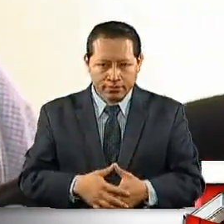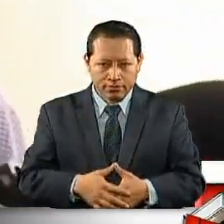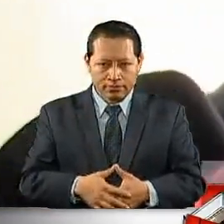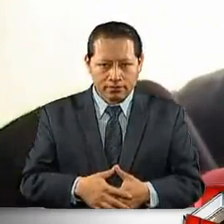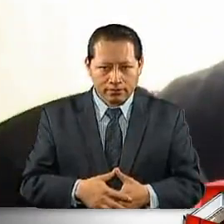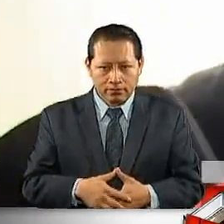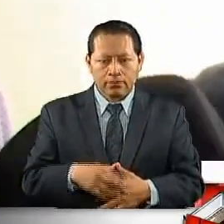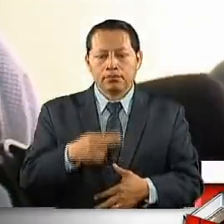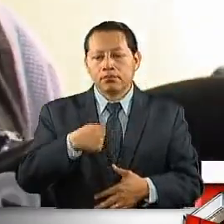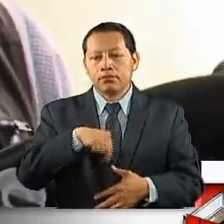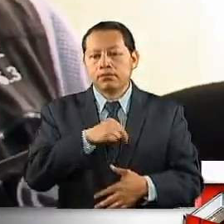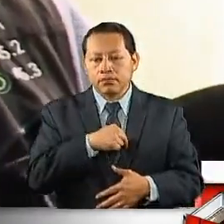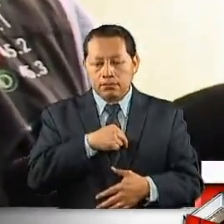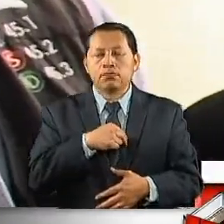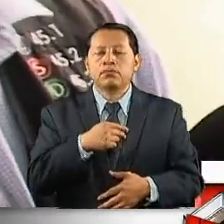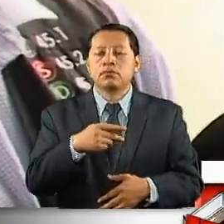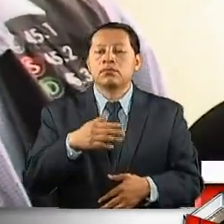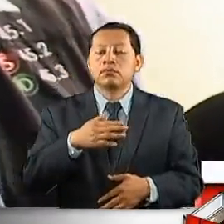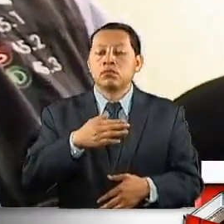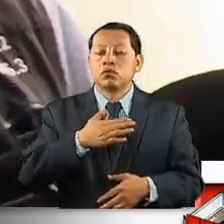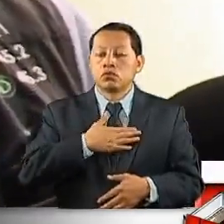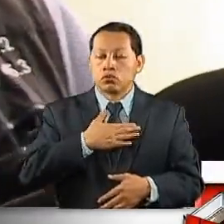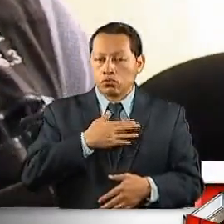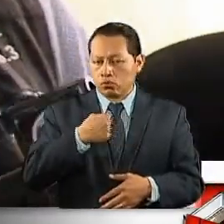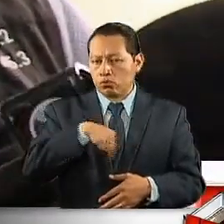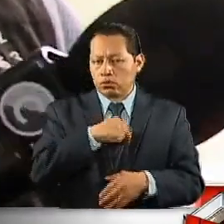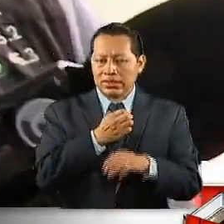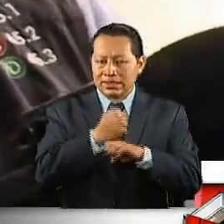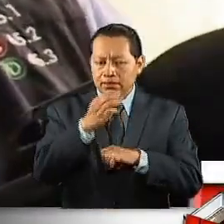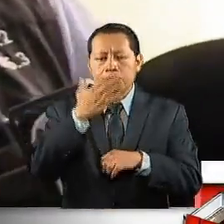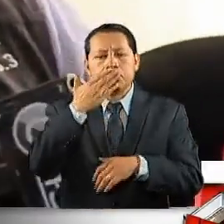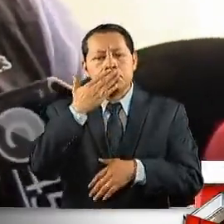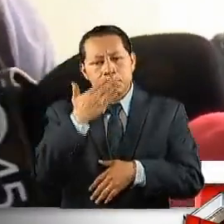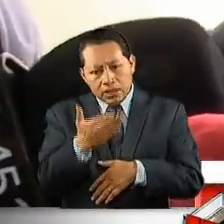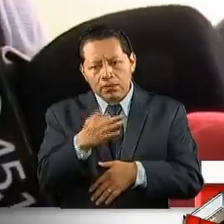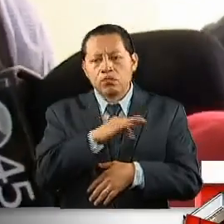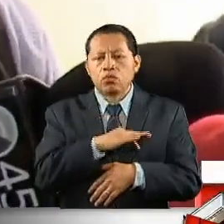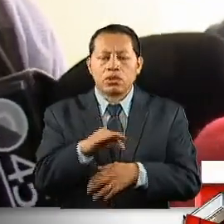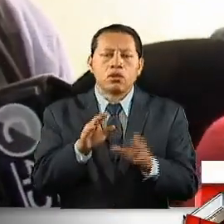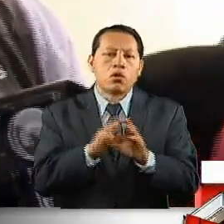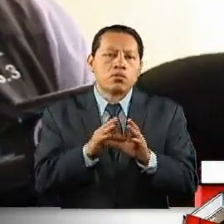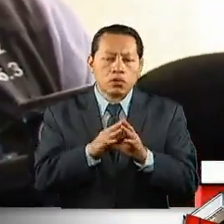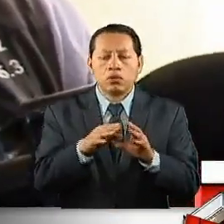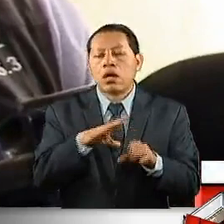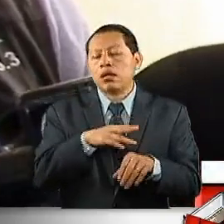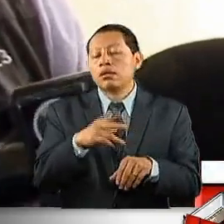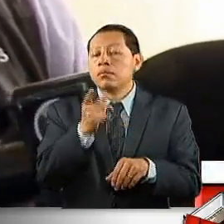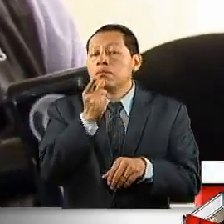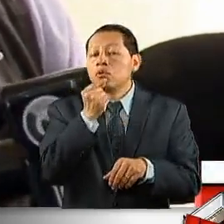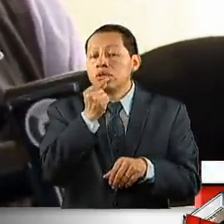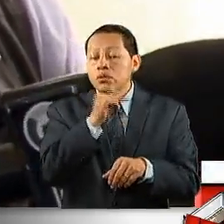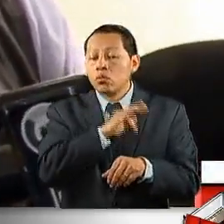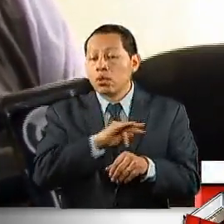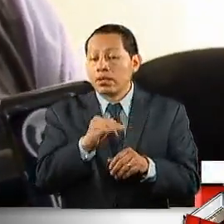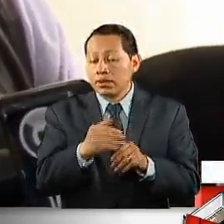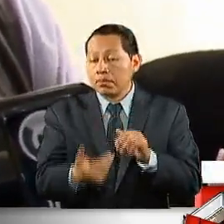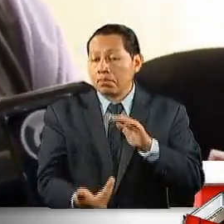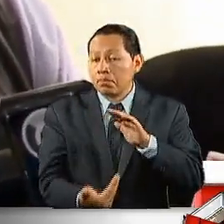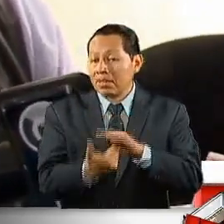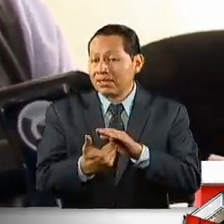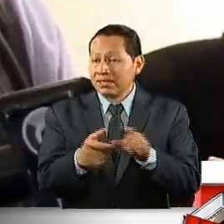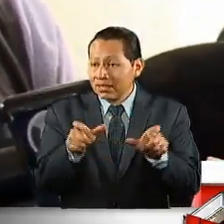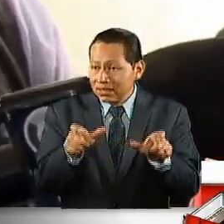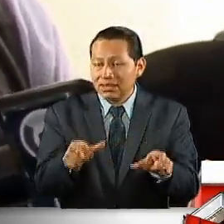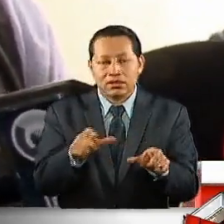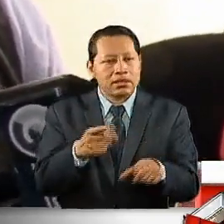Estamos muy bien en nuestra entidad, con las fuerzas de seguridad, trabajando desde la mesa de seguridad todos los